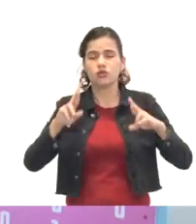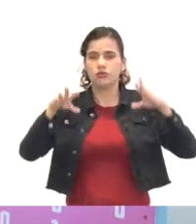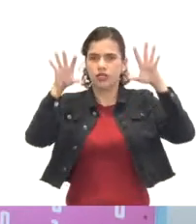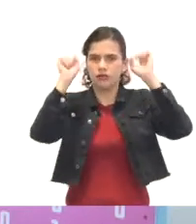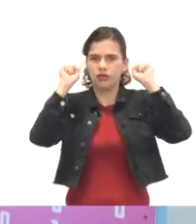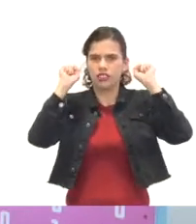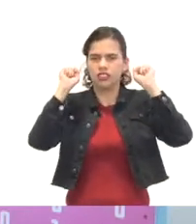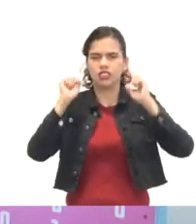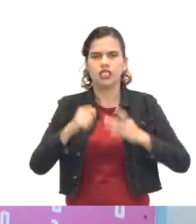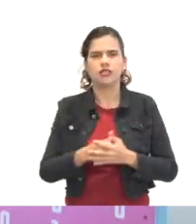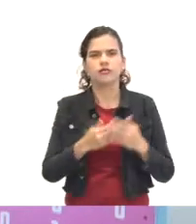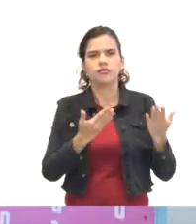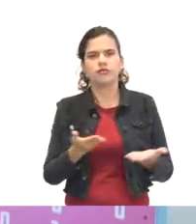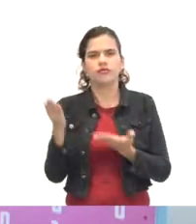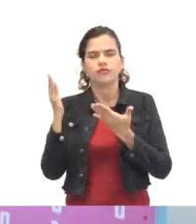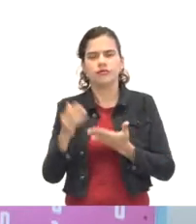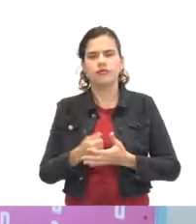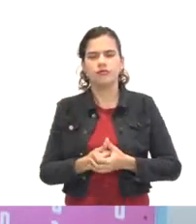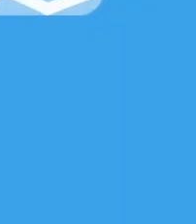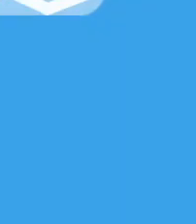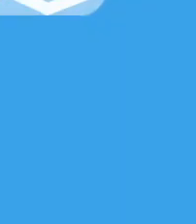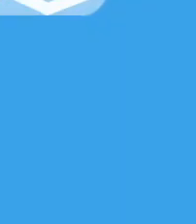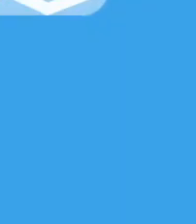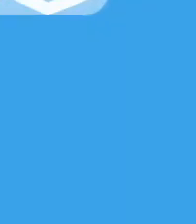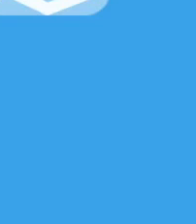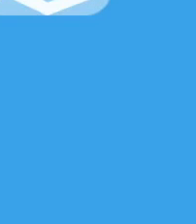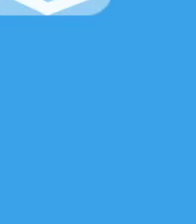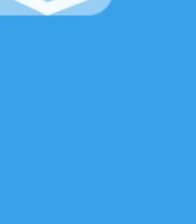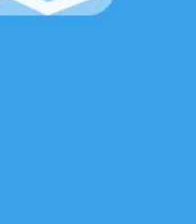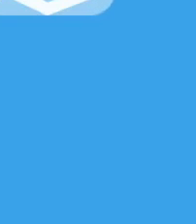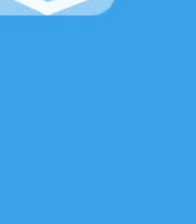de recursos para el aprendizaje. ¡Bienvenidos!